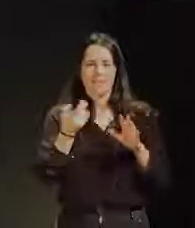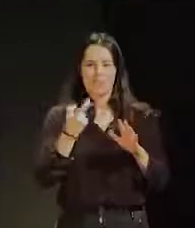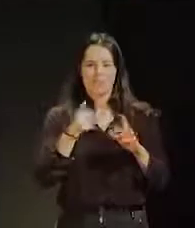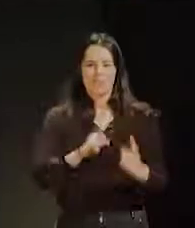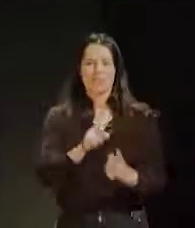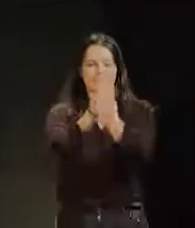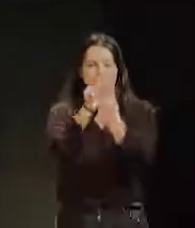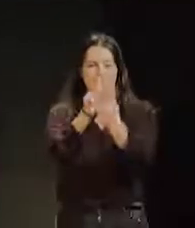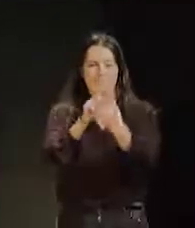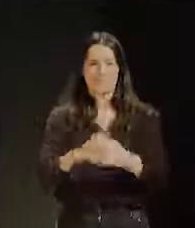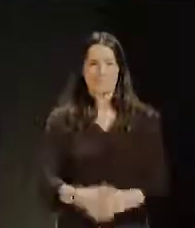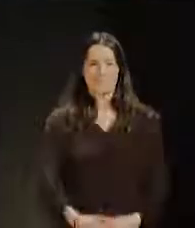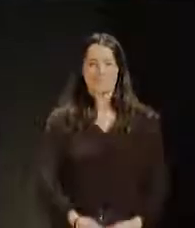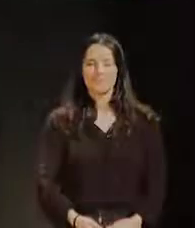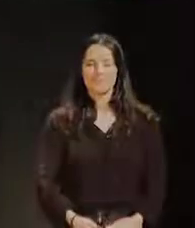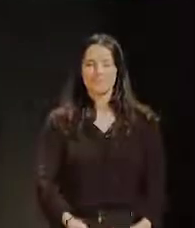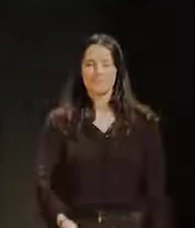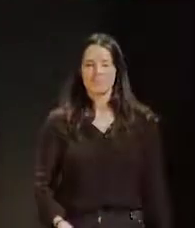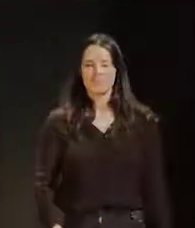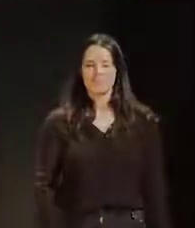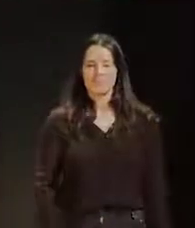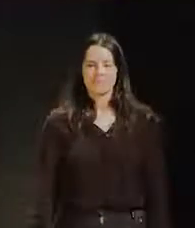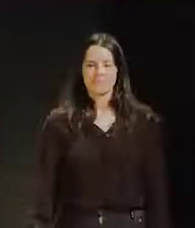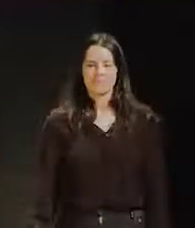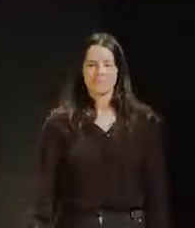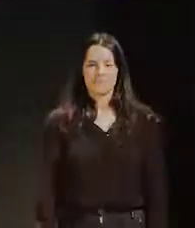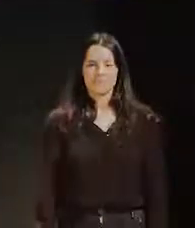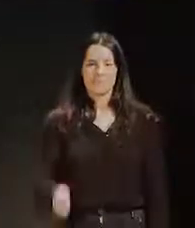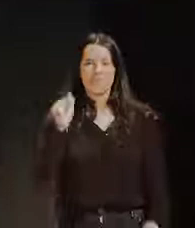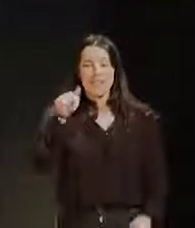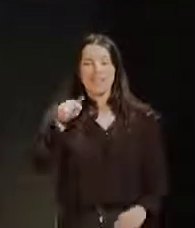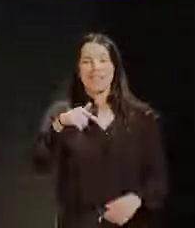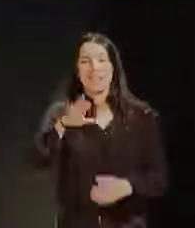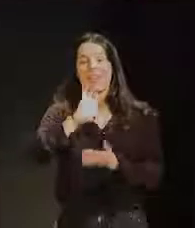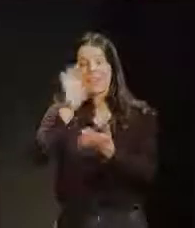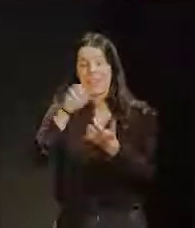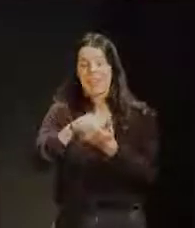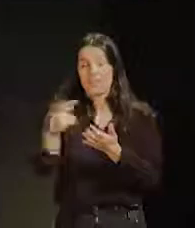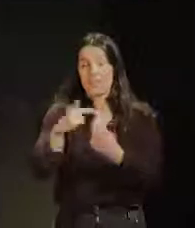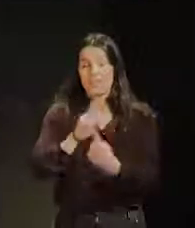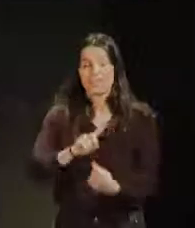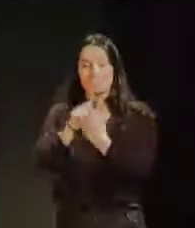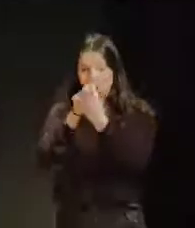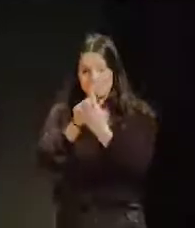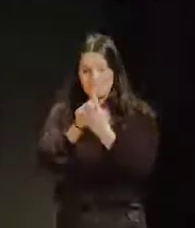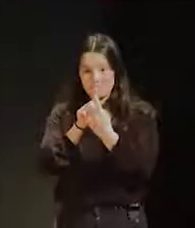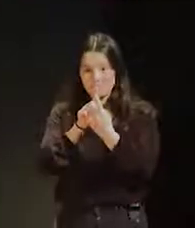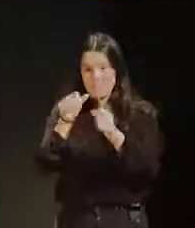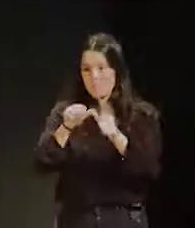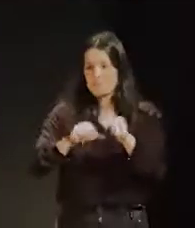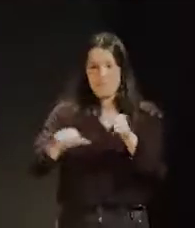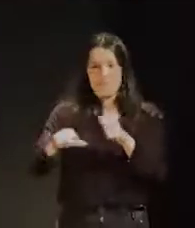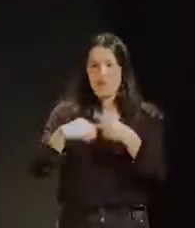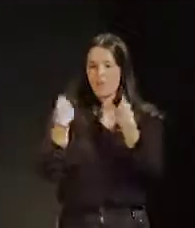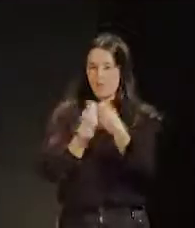mal. Ahí empecé el segundo conflicto de mi vida, pero bueno, ese lo